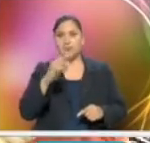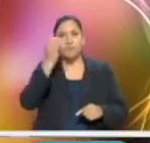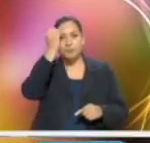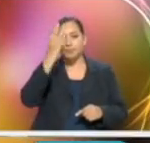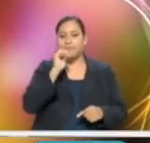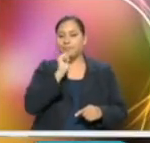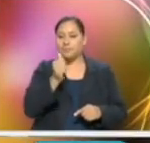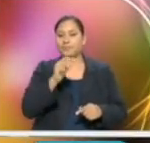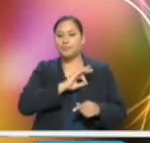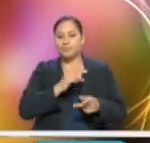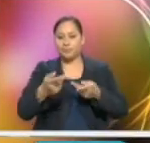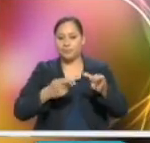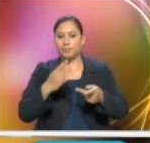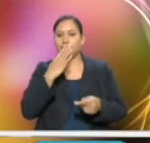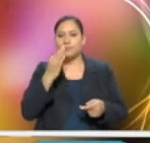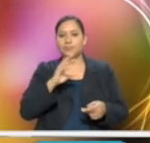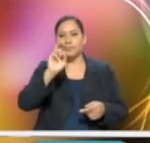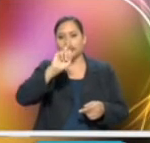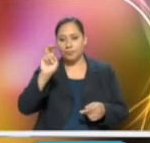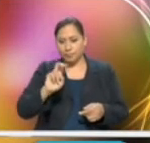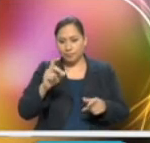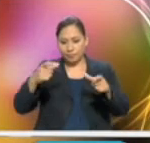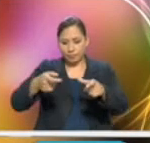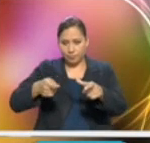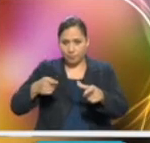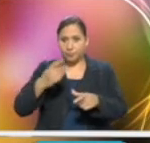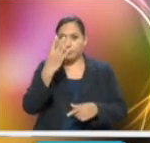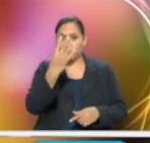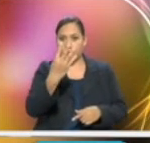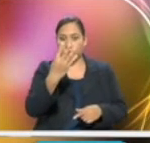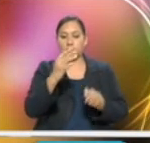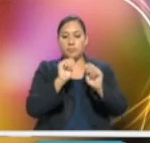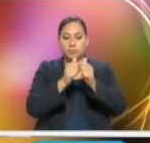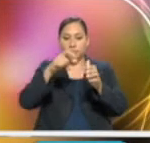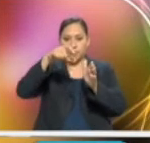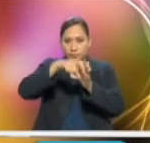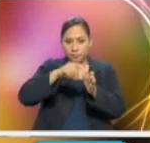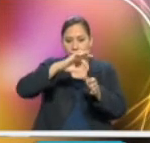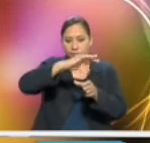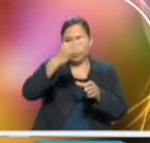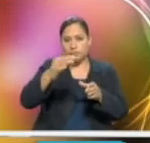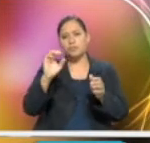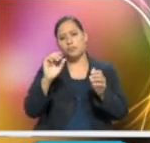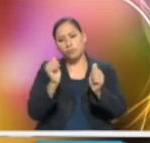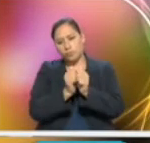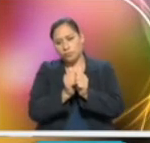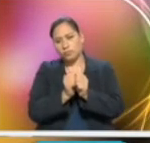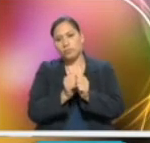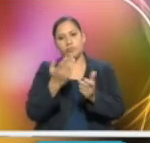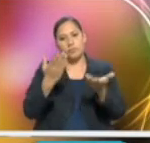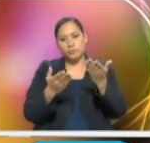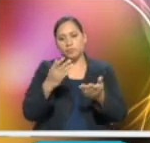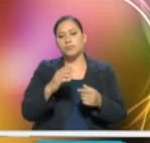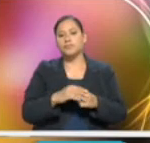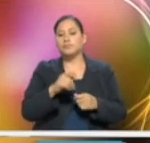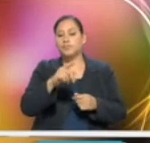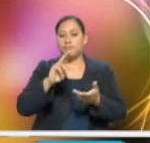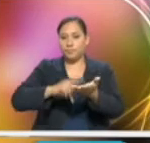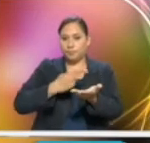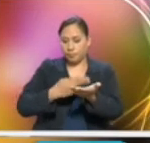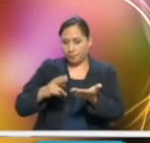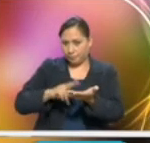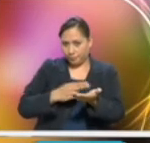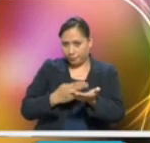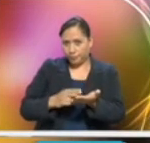ni uno y pueda preparar estas deliciosas pizzas al sartén. 4 rebanadas de pan de caja sin orillas o con orilla, esa es su elección. Una cucharada de